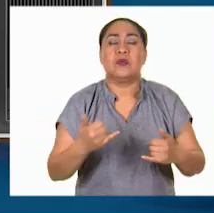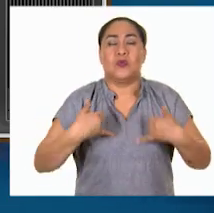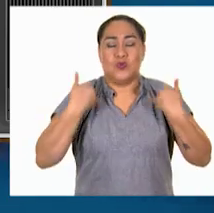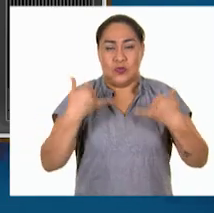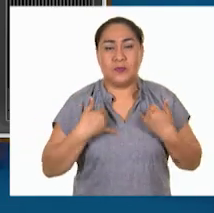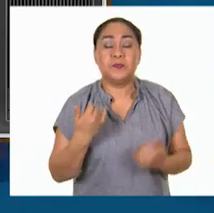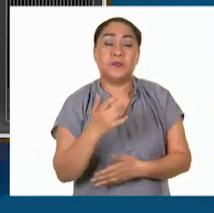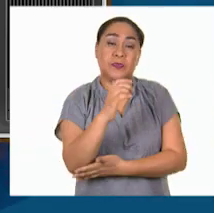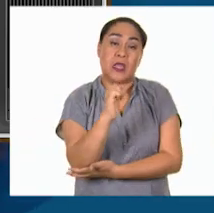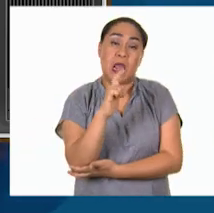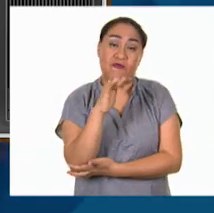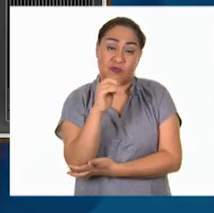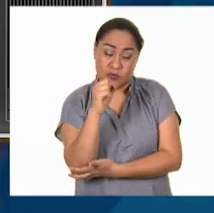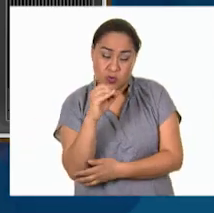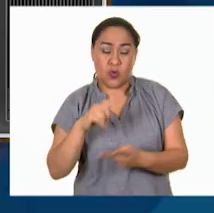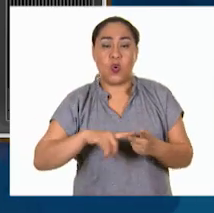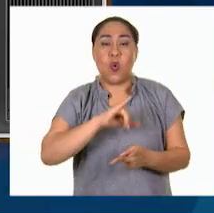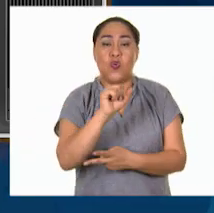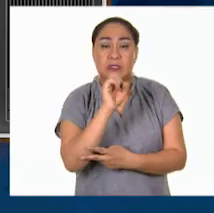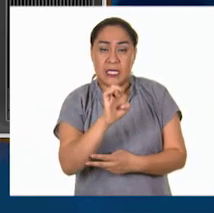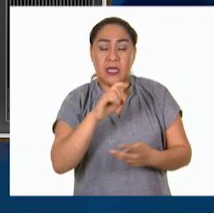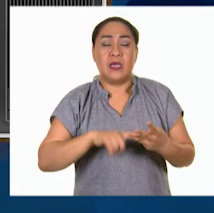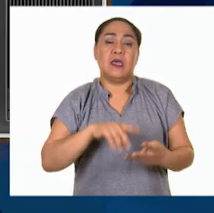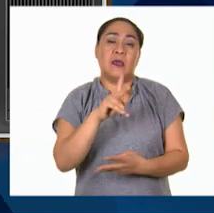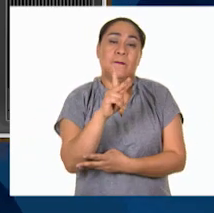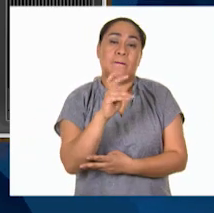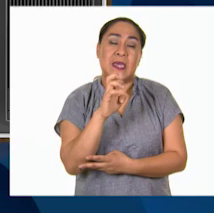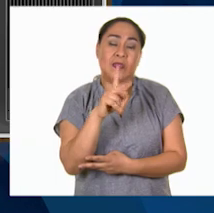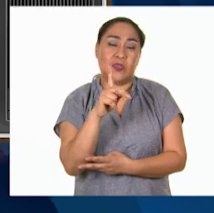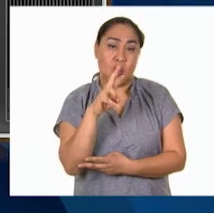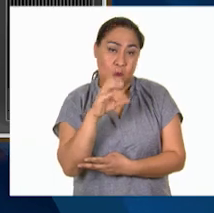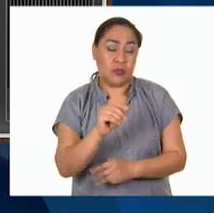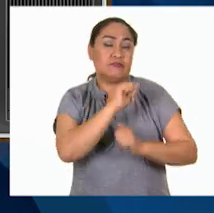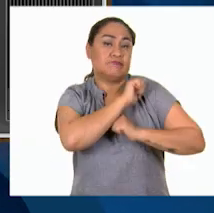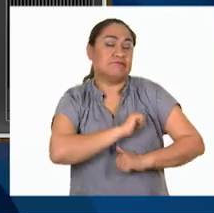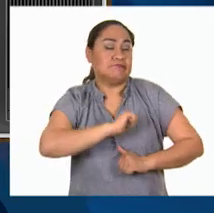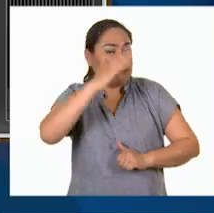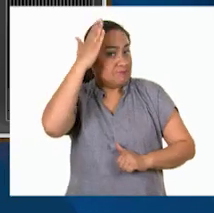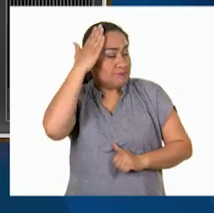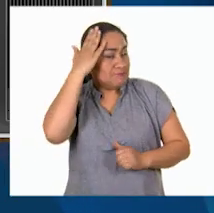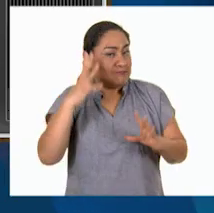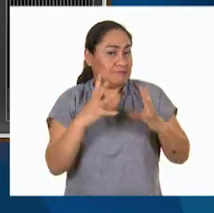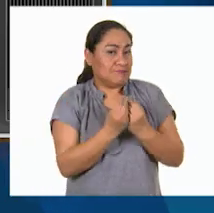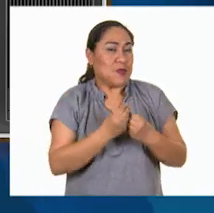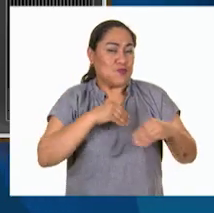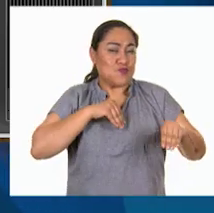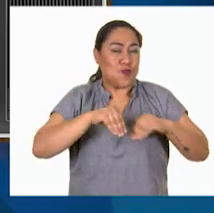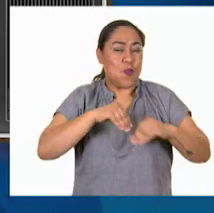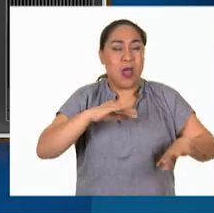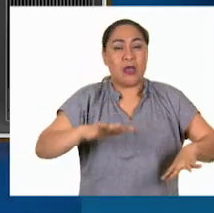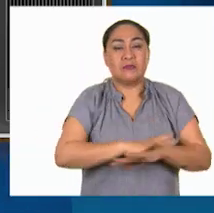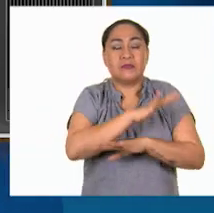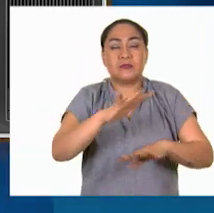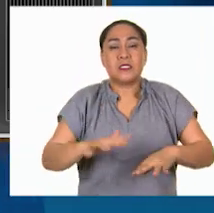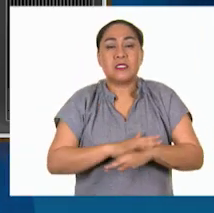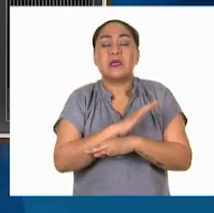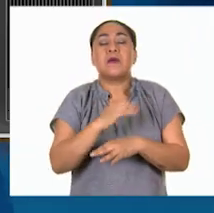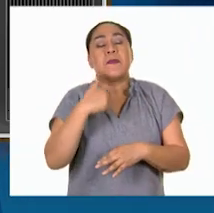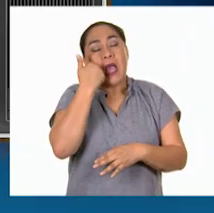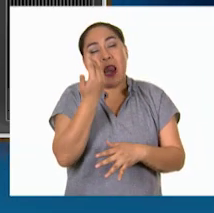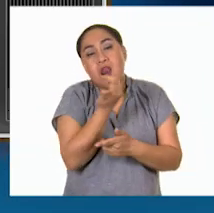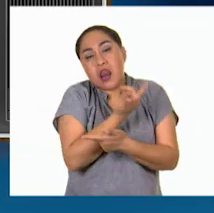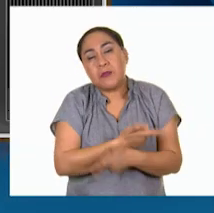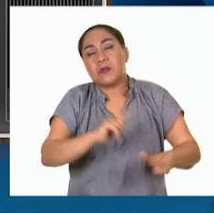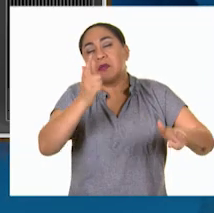Alfonso Reyes, José Vasconcelos y Pedro Enríquez Ureña encabezaron este movimiento renovador que buscó libertad y